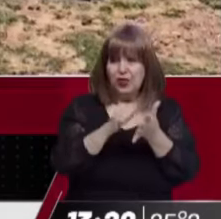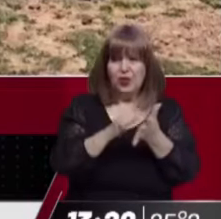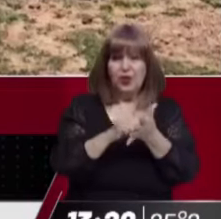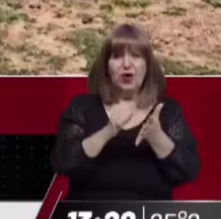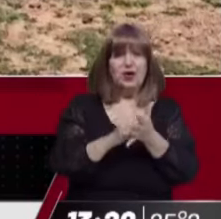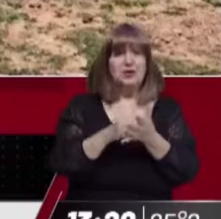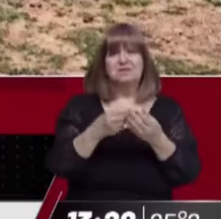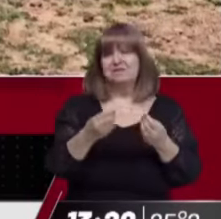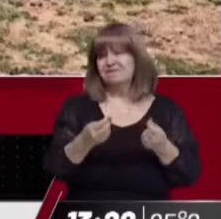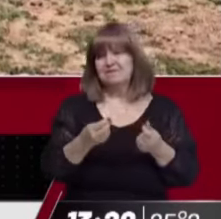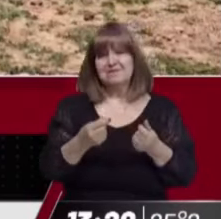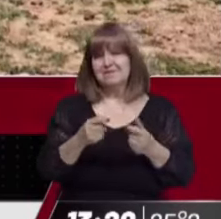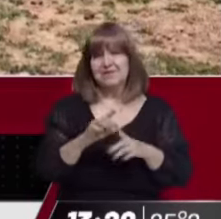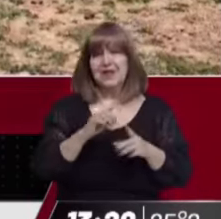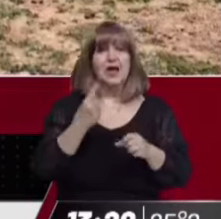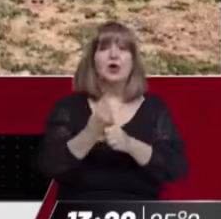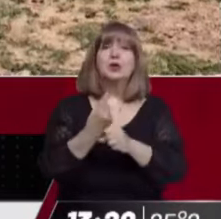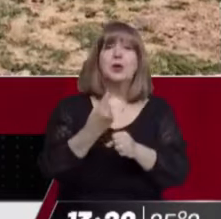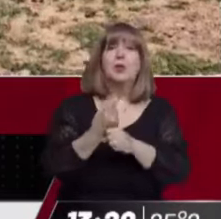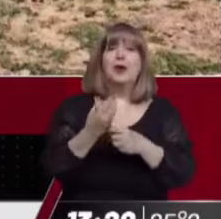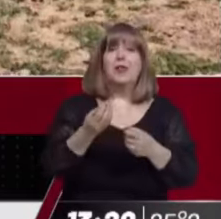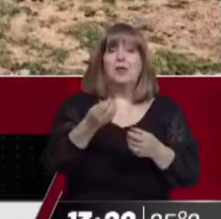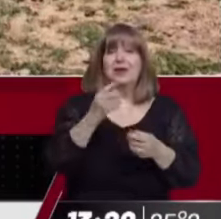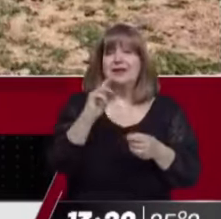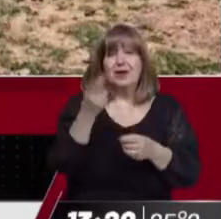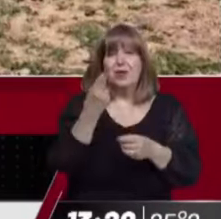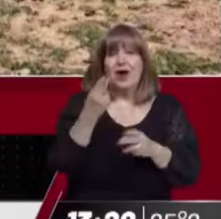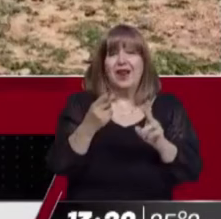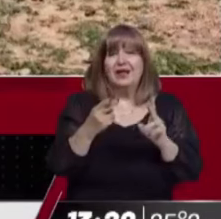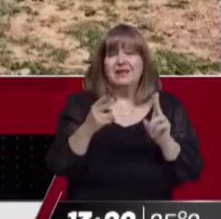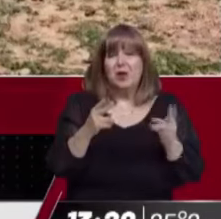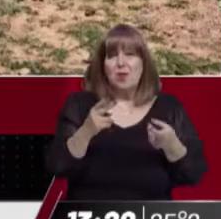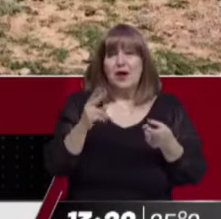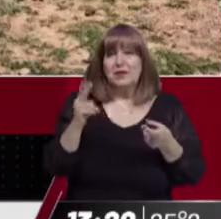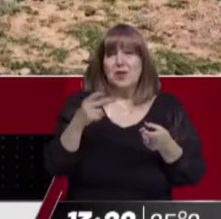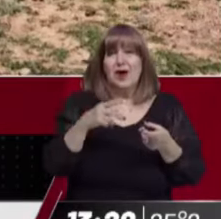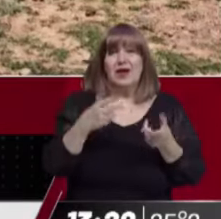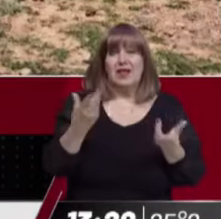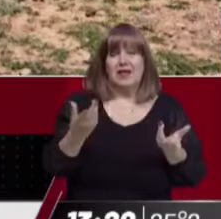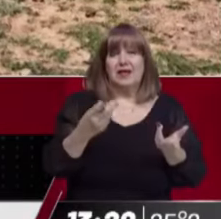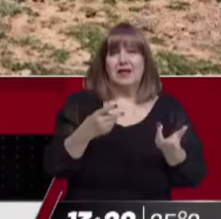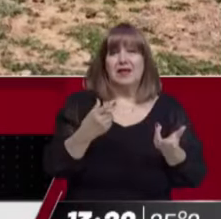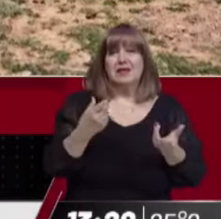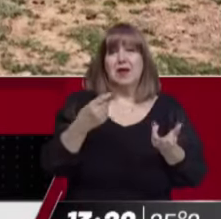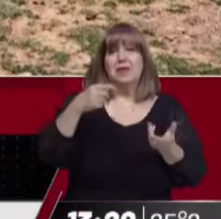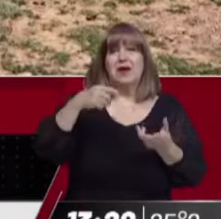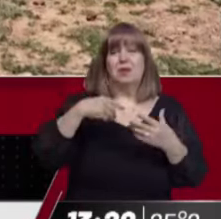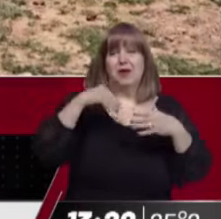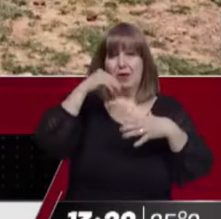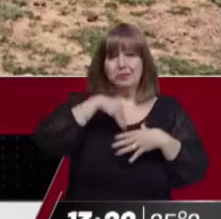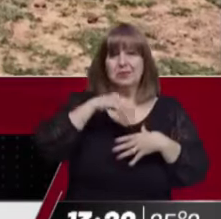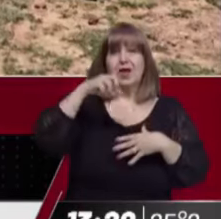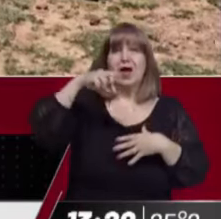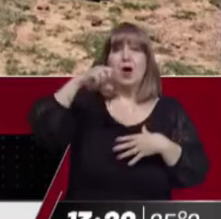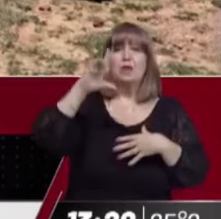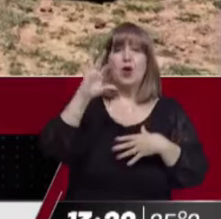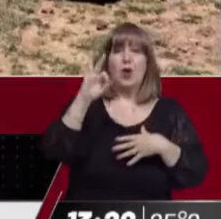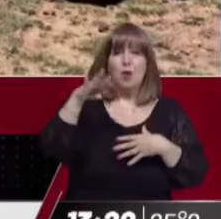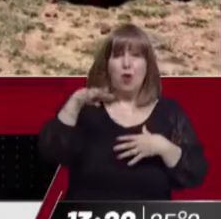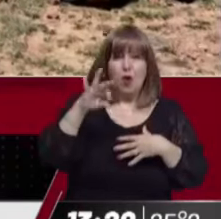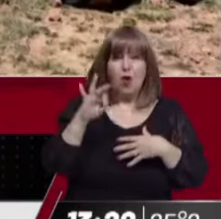tróficas. Entonces, bueno, por un lado agrotóxicos y por otro también en la otra problemática del cóndor, que es la contaminación por plomo, que ha hecho que hoy sea una